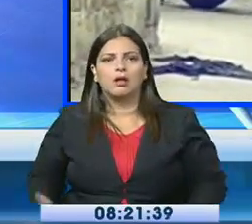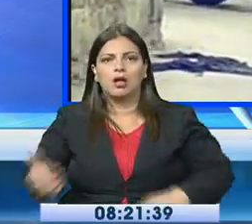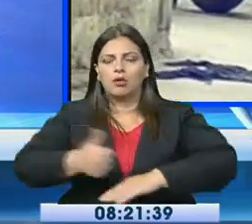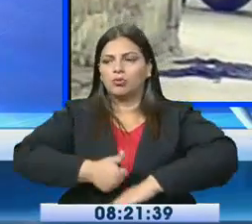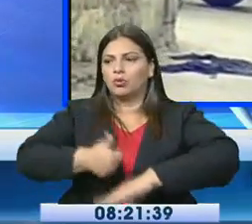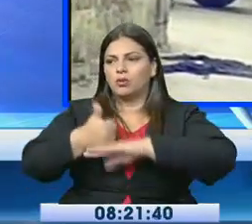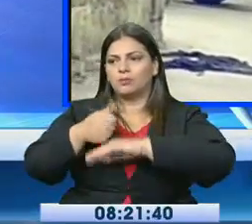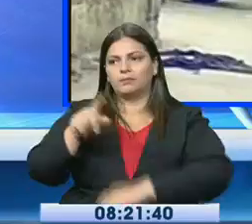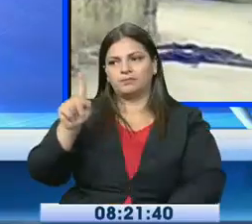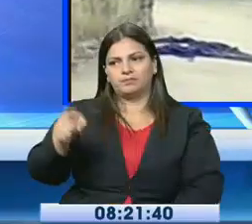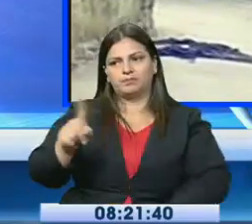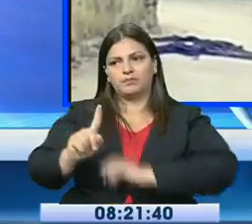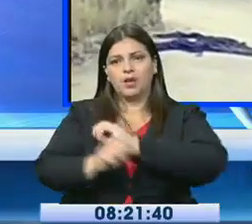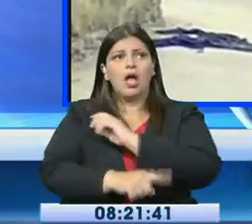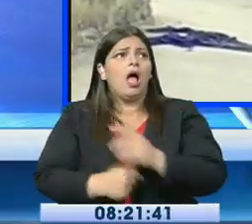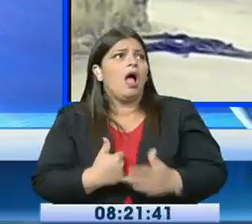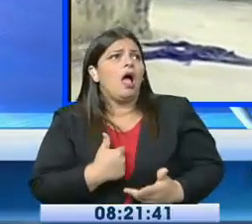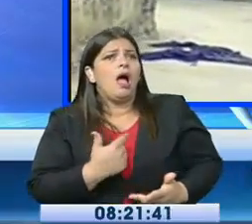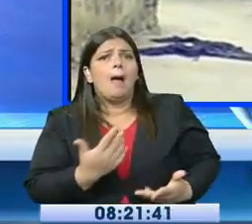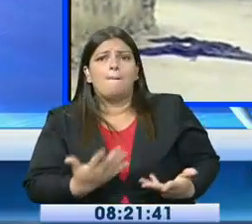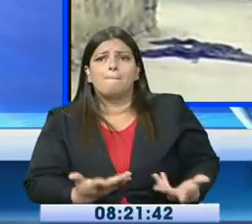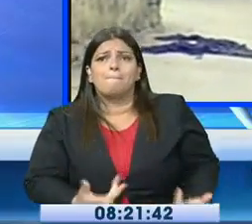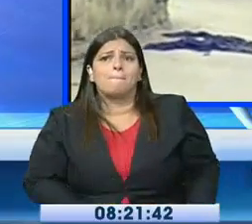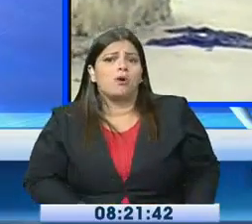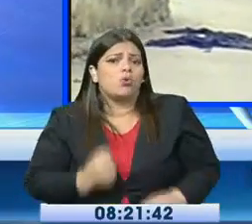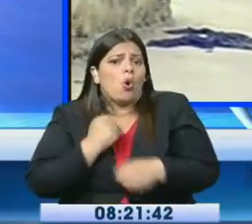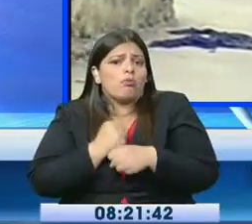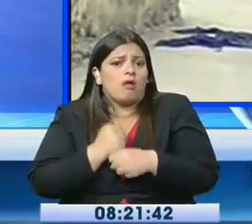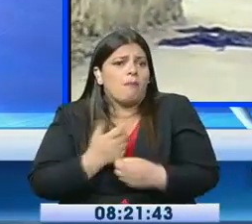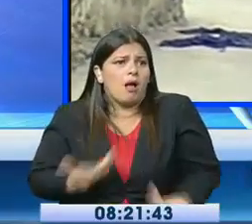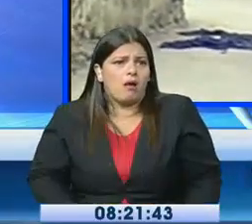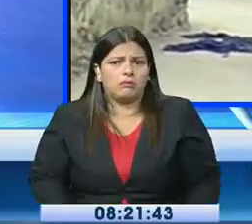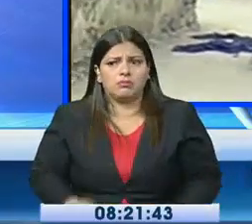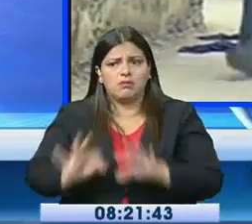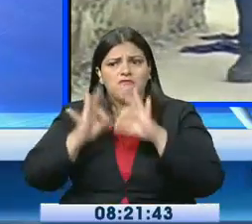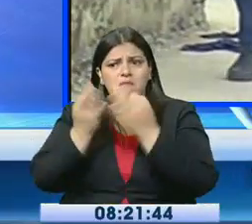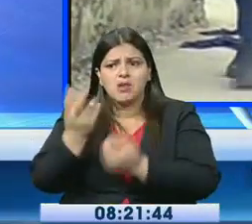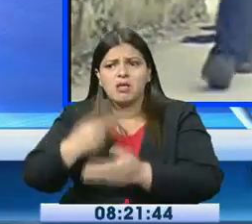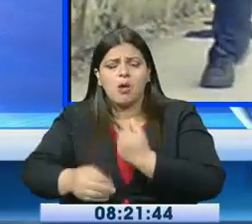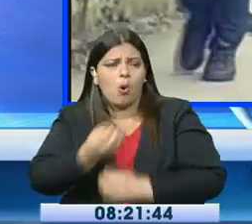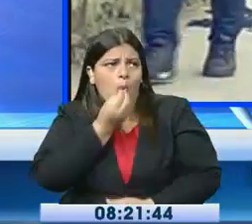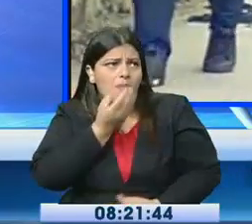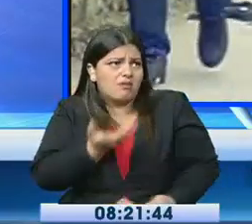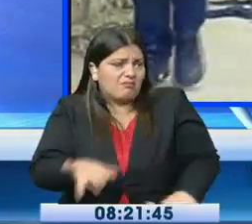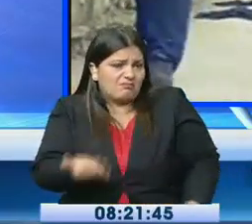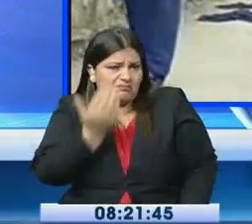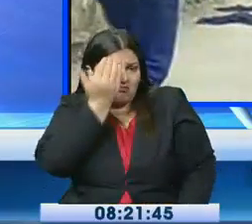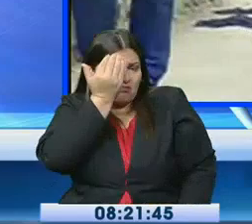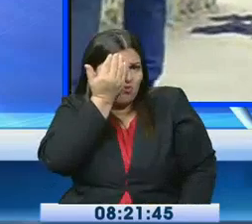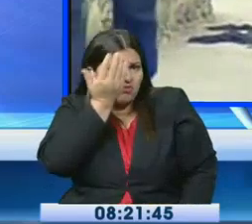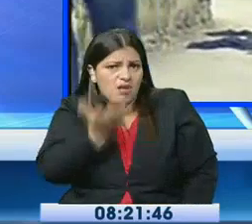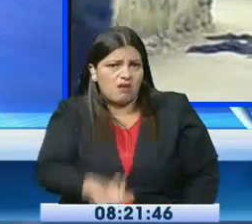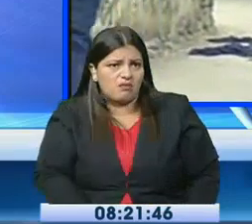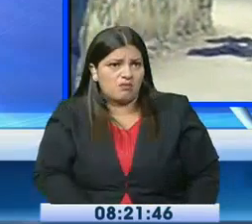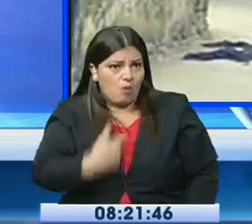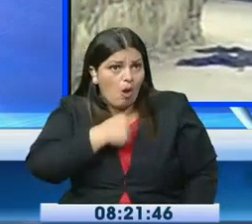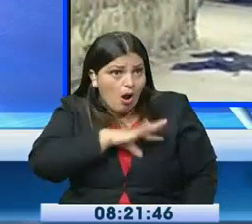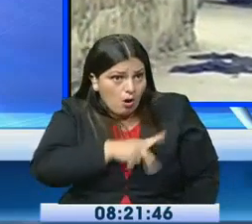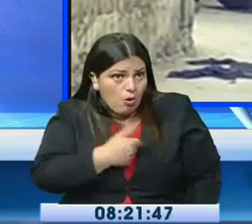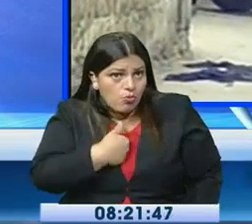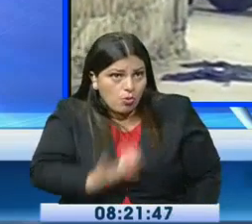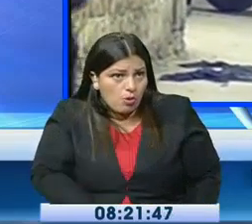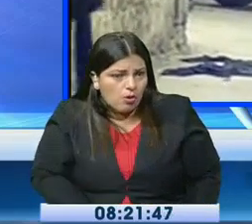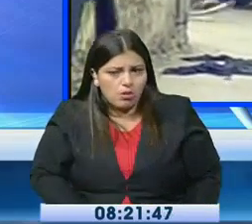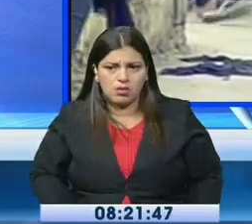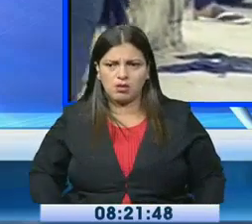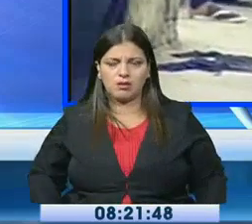mis hijos, que estoy trabajando, que quieres que vaya a robar. Así que vamos a ver todavía hasta diciembre. Falta poco, falta menos,